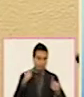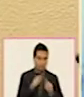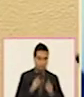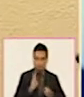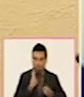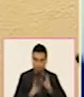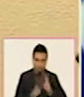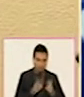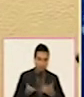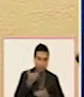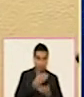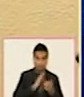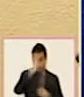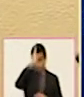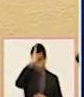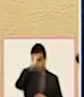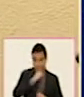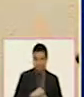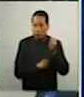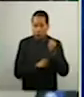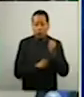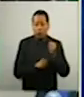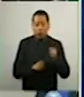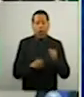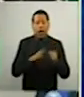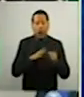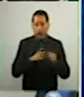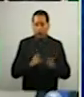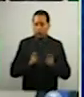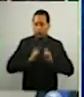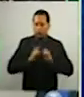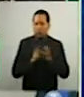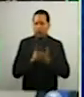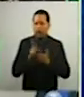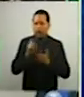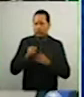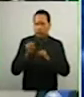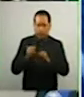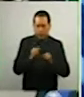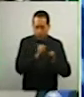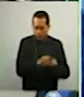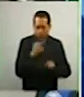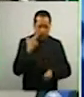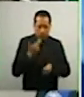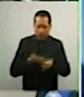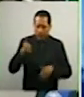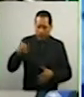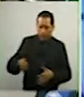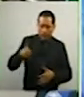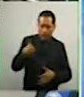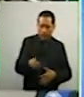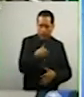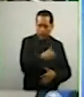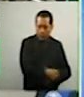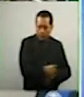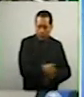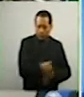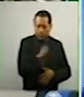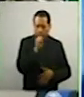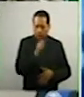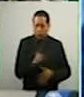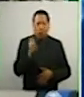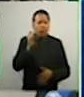el que establece, fuera de todos los plazos, cuáles son las reglas que les van a aplicar a ellos mismos. Es decir, ellos cómo se van a